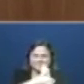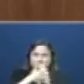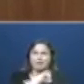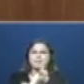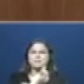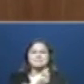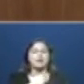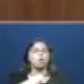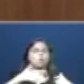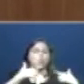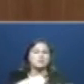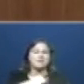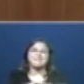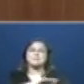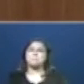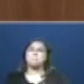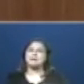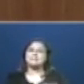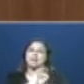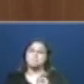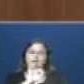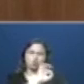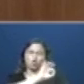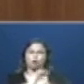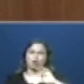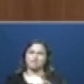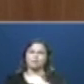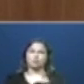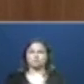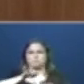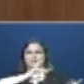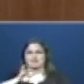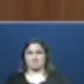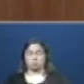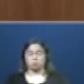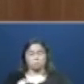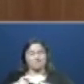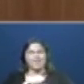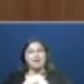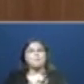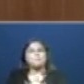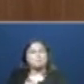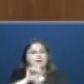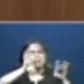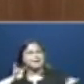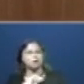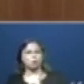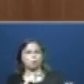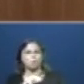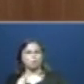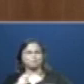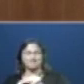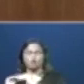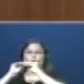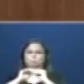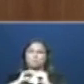ordenación y servicios del territorio que configurarán un nuevo mapa territorial en el que deberán converger los servicios prestados por la